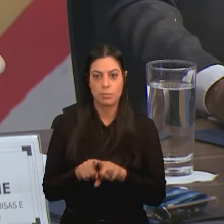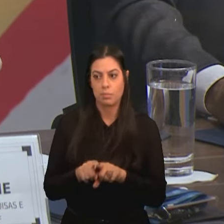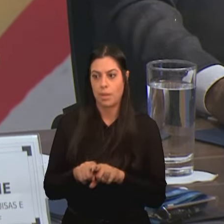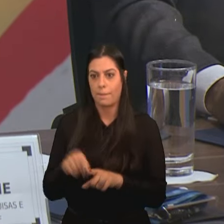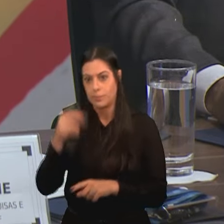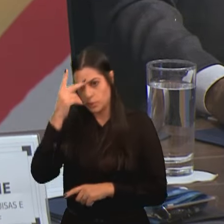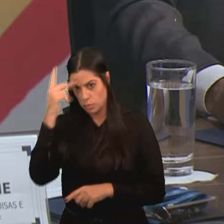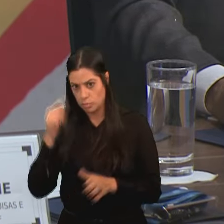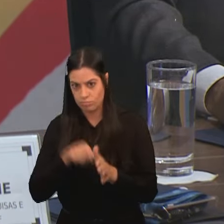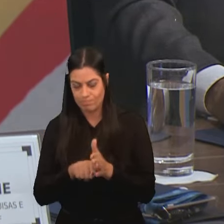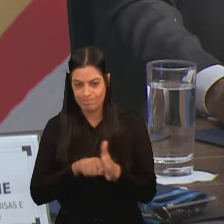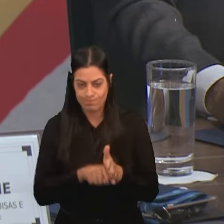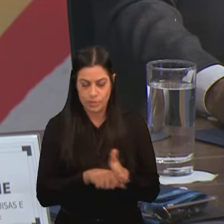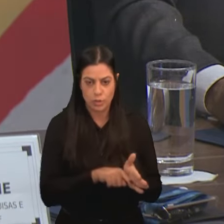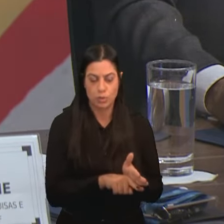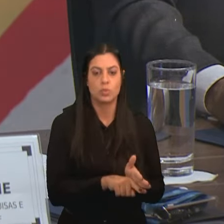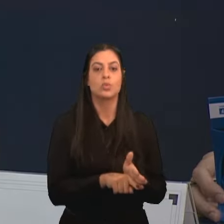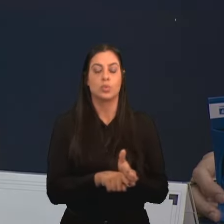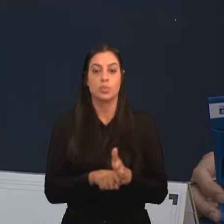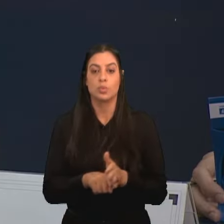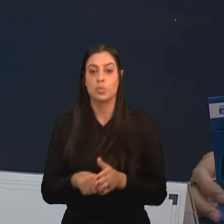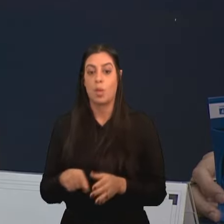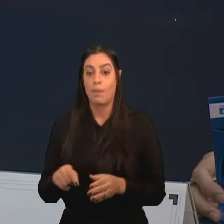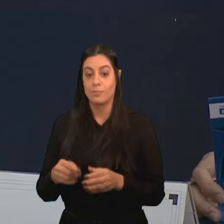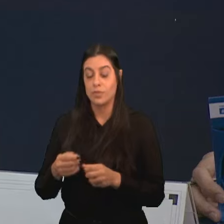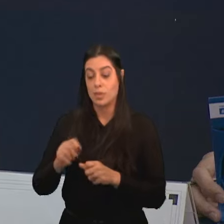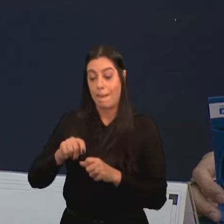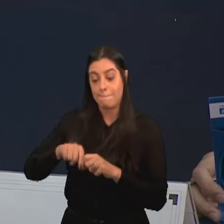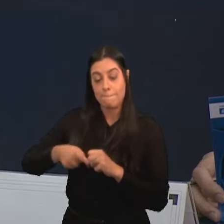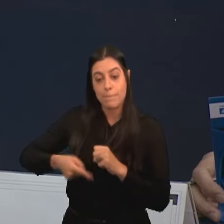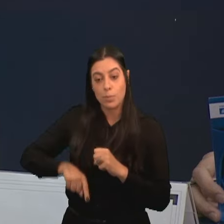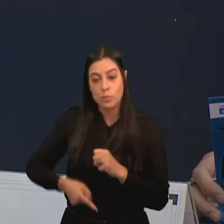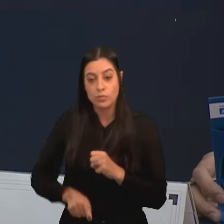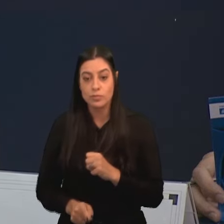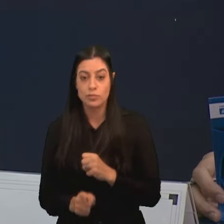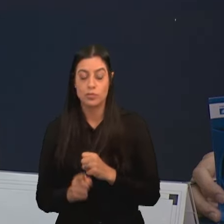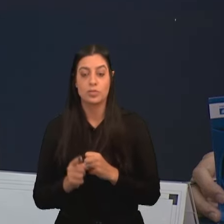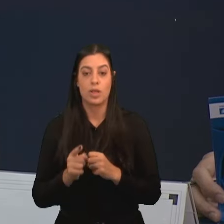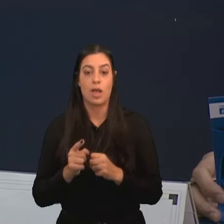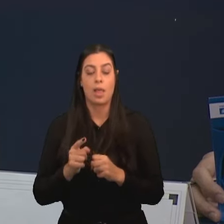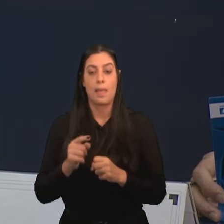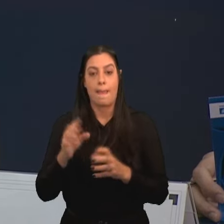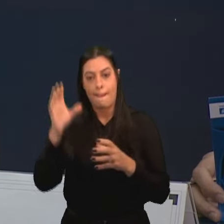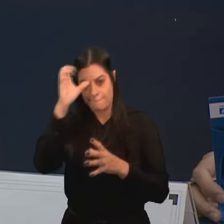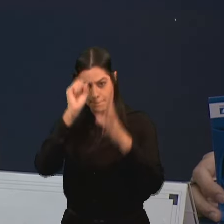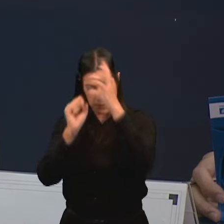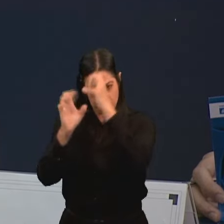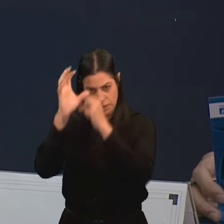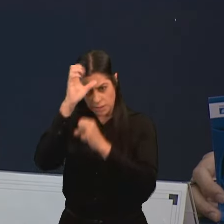de inteligencia artificial pudieran desarrollar un aprendizaje profundo de las máquinas.